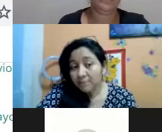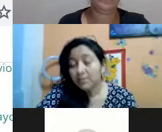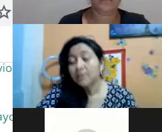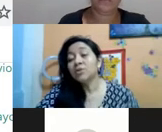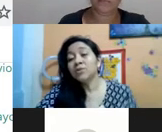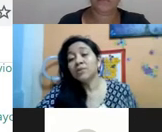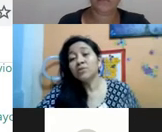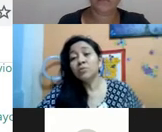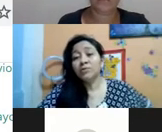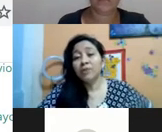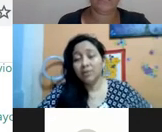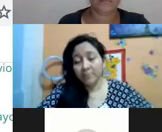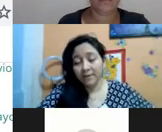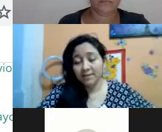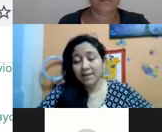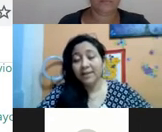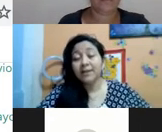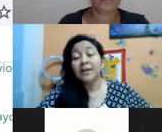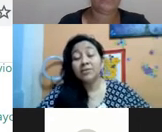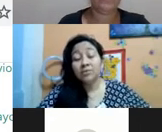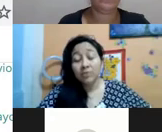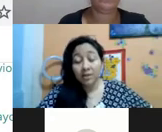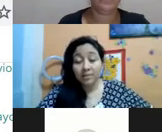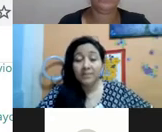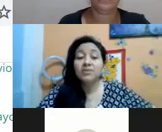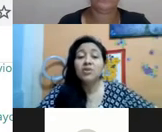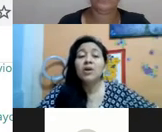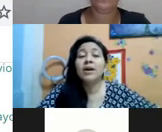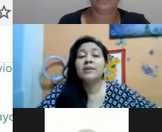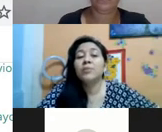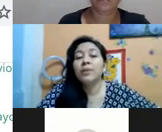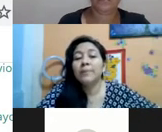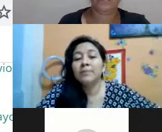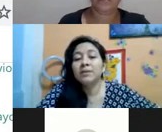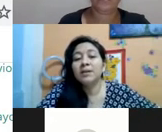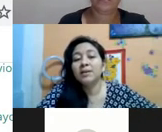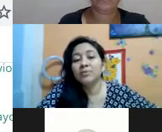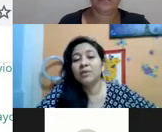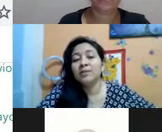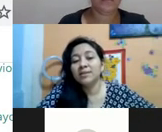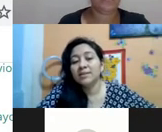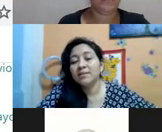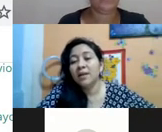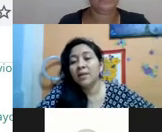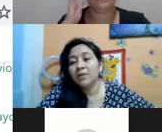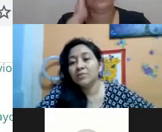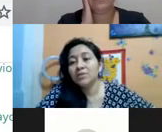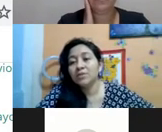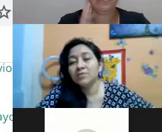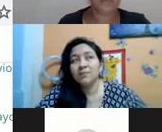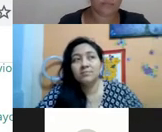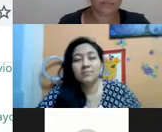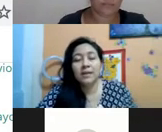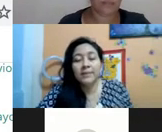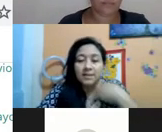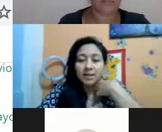¿sí? Si yo estoy haciendo un cuestionario para que sea de retroalimentación, ahí sí voy a permitir que el estudiante ingrese 3, 4, 5,